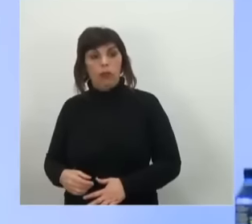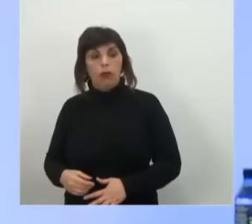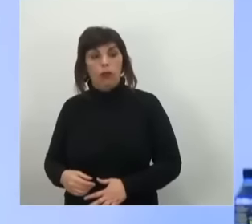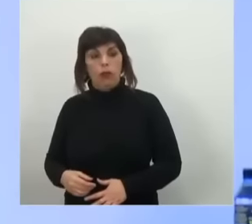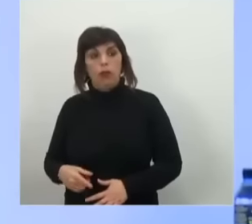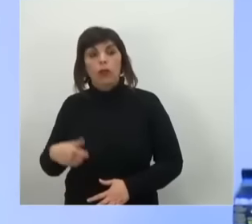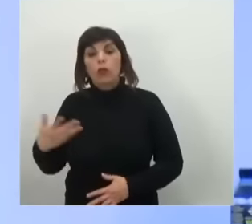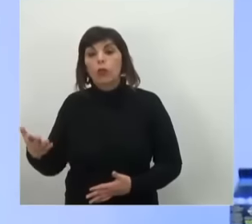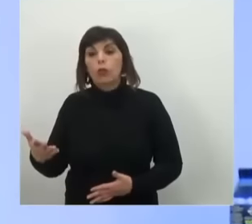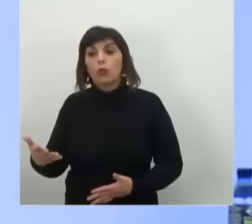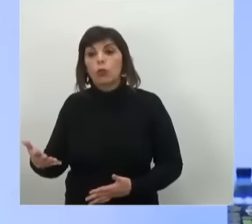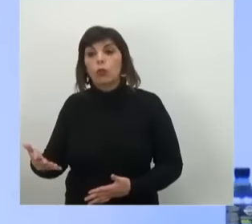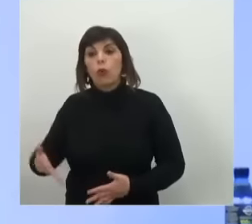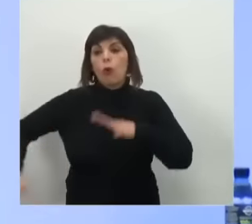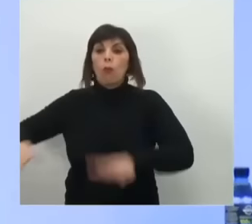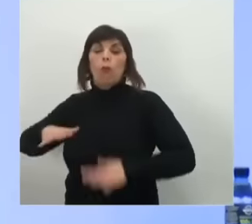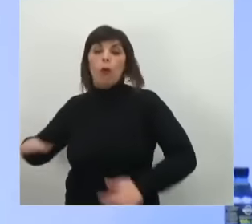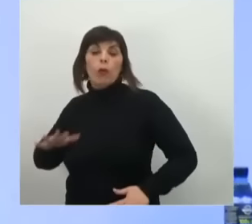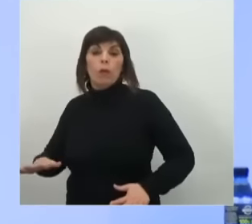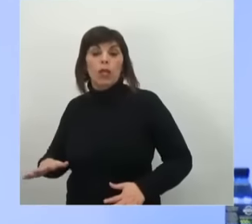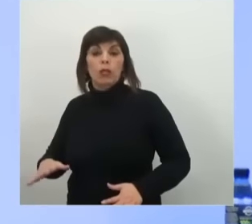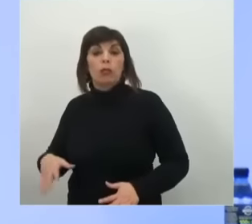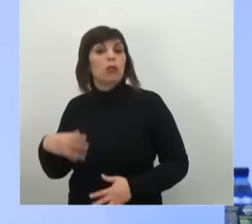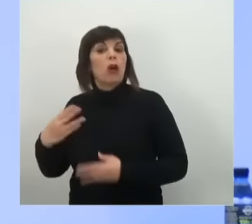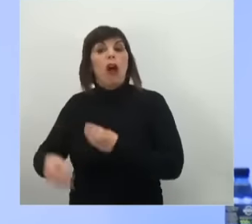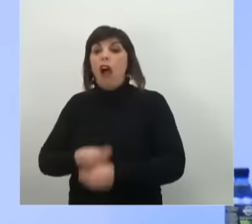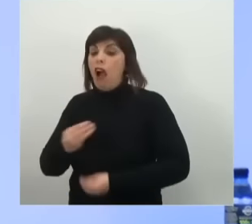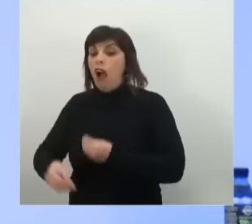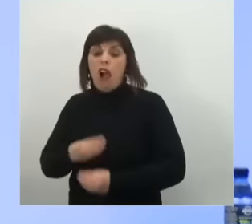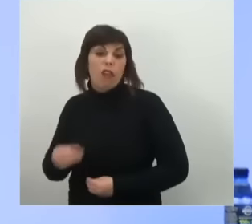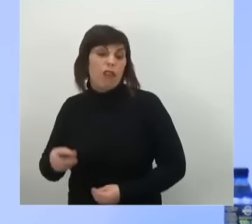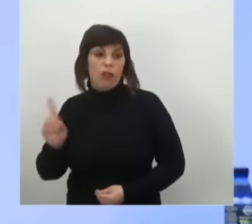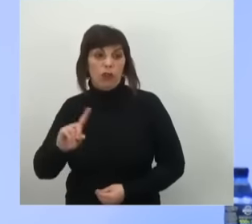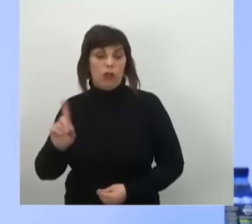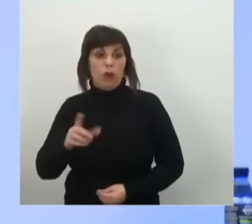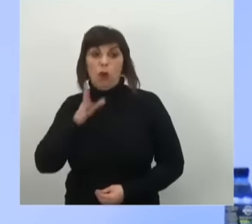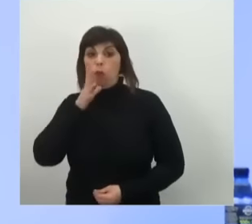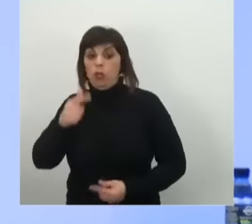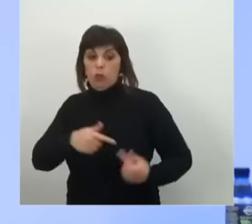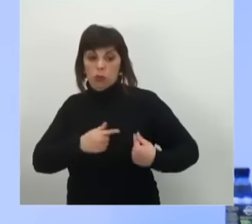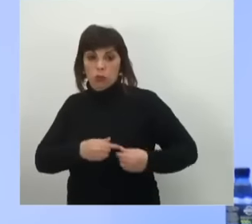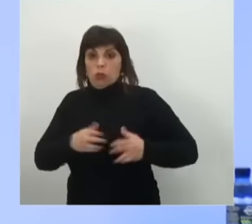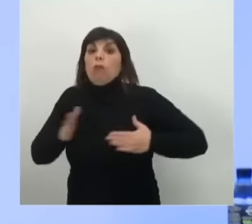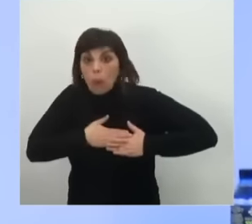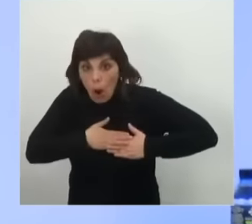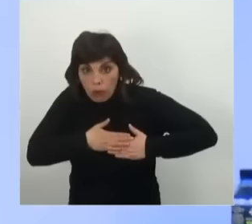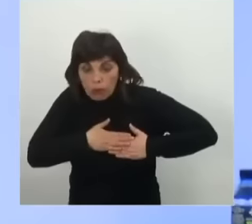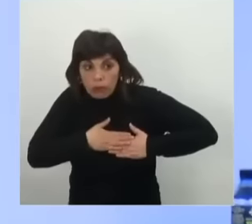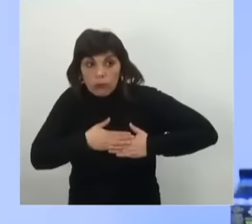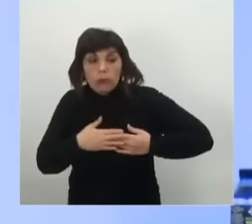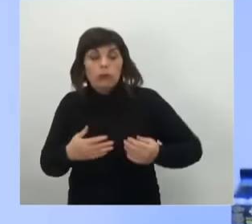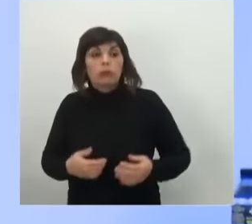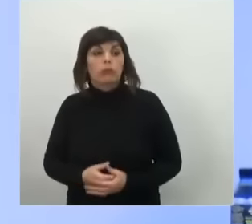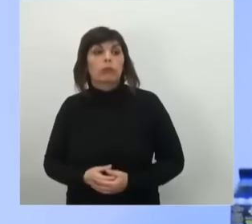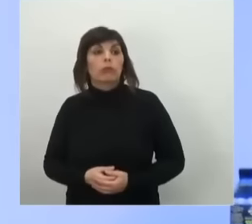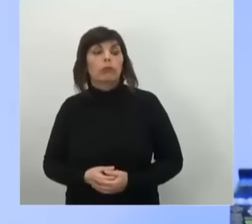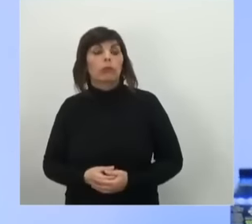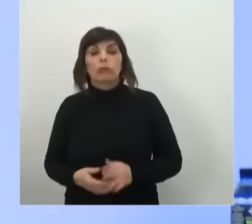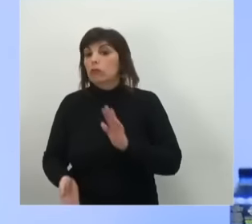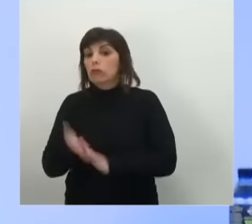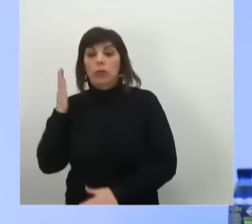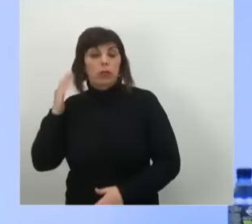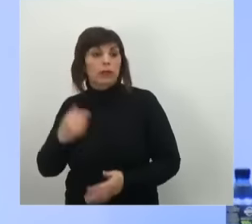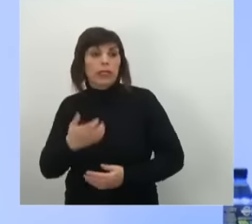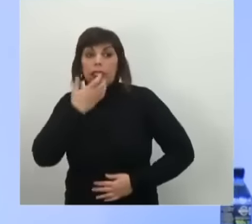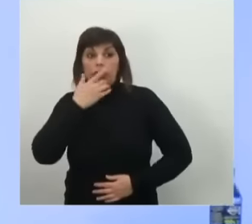intentar mover un movimiento involuntario porque tu corazón se va a detener y te fuiste O sea